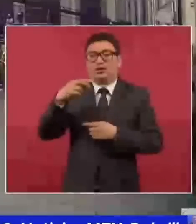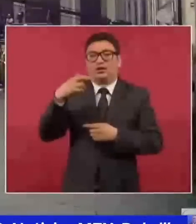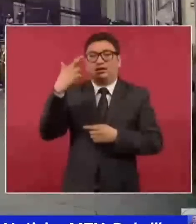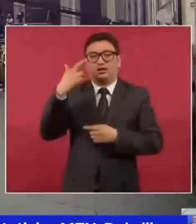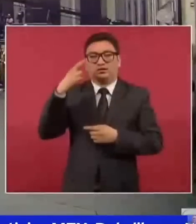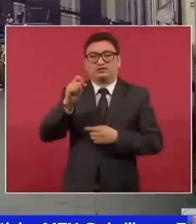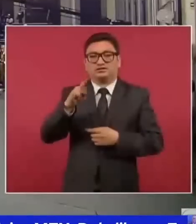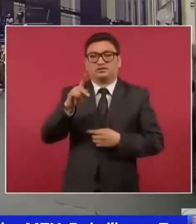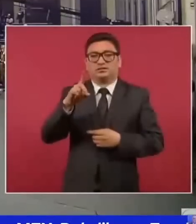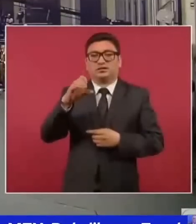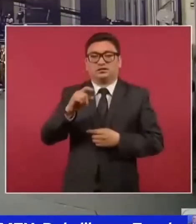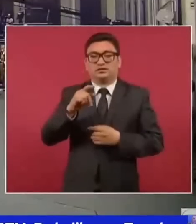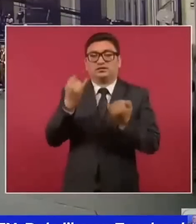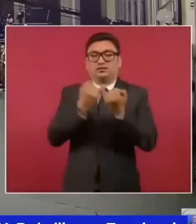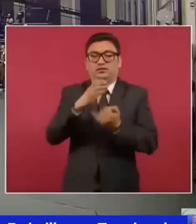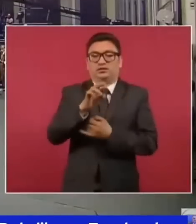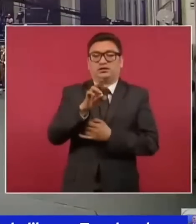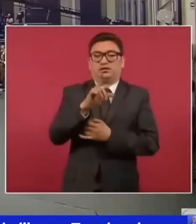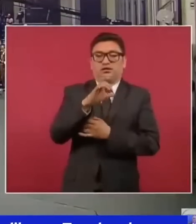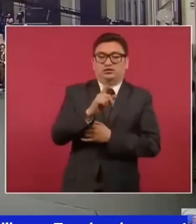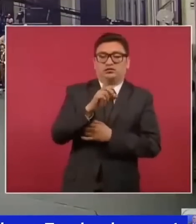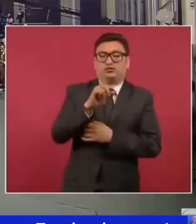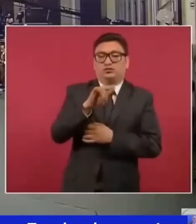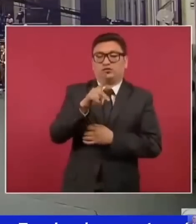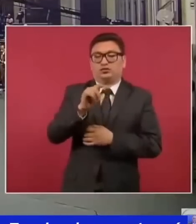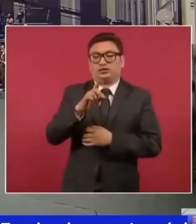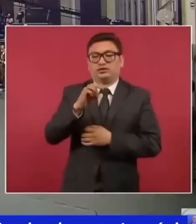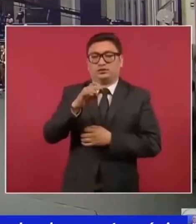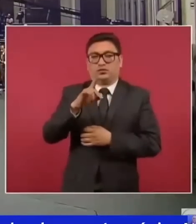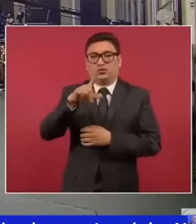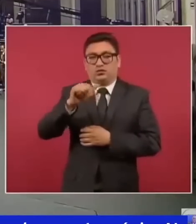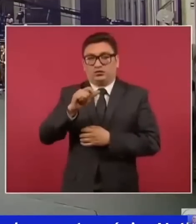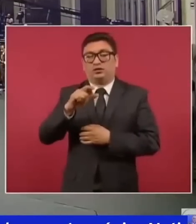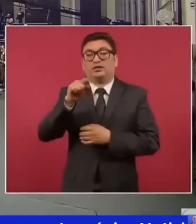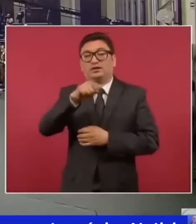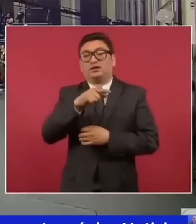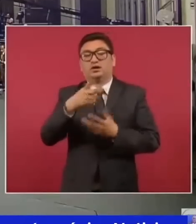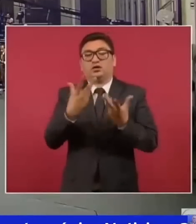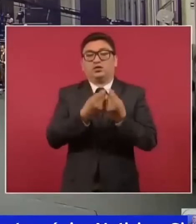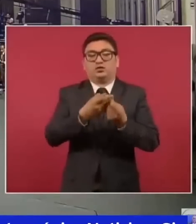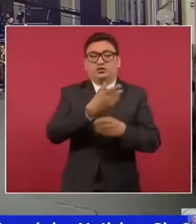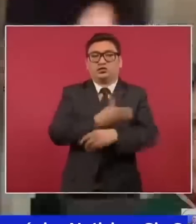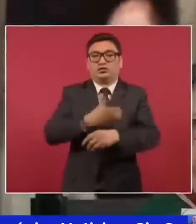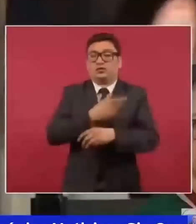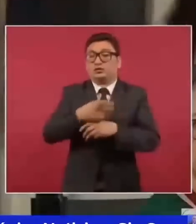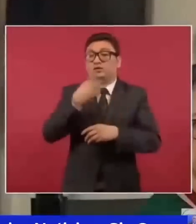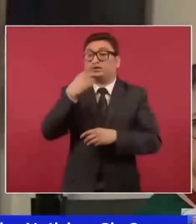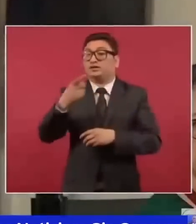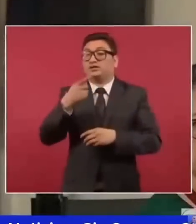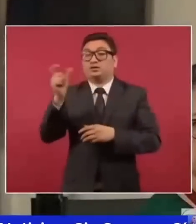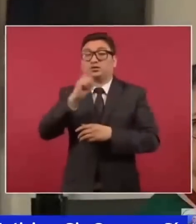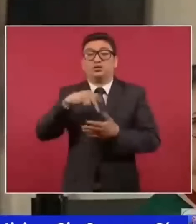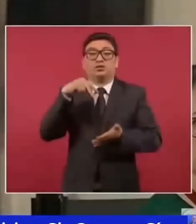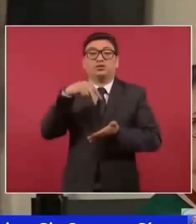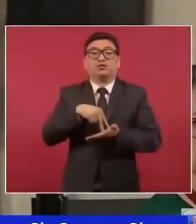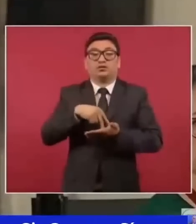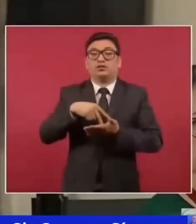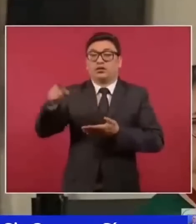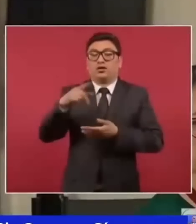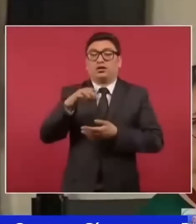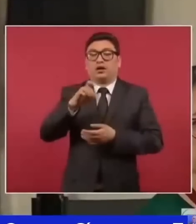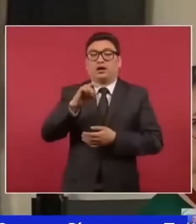El propio Carlos Loret de Mola y Claudio Ochoa, su corresponsal, se burlaban porque decían que después de que lo mencionaron a usted salíamos a